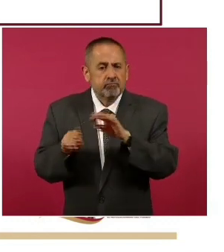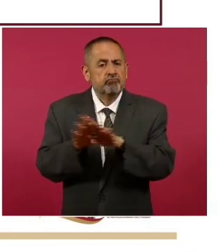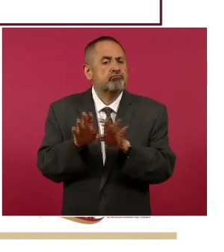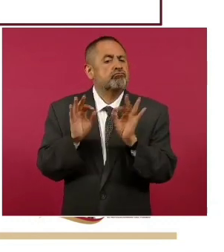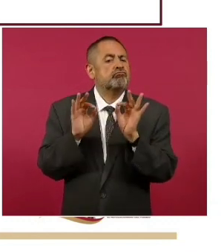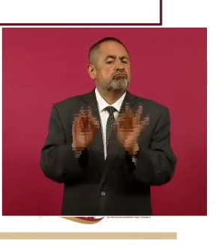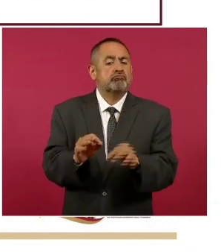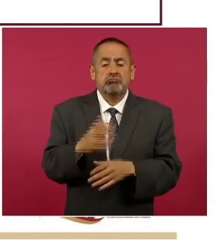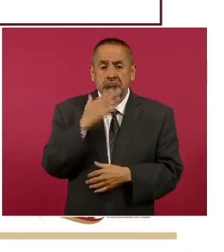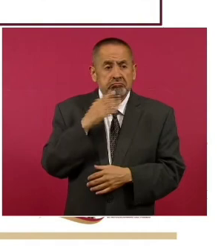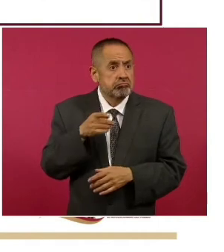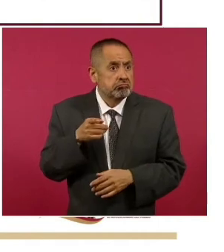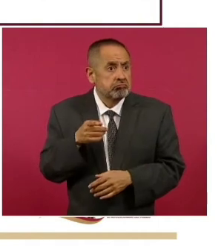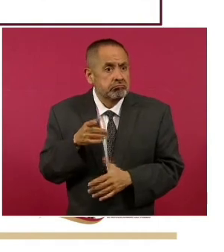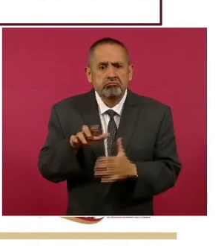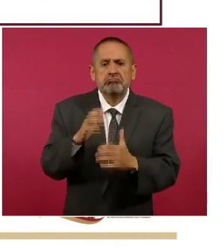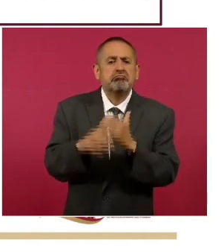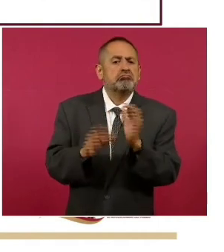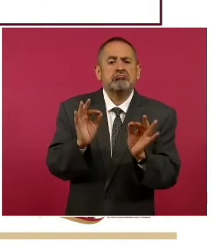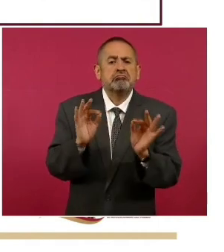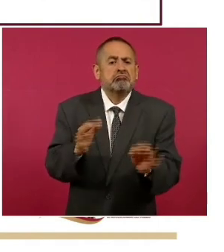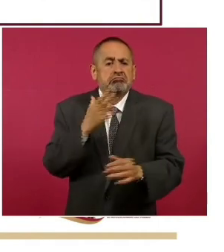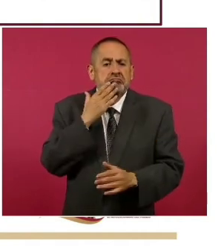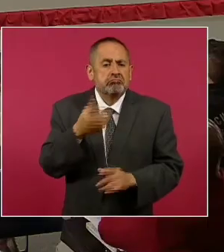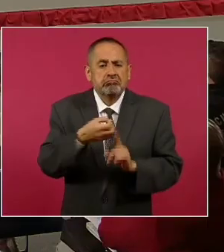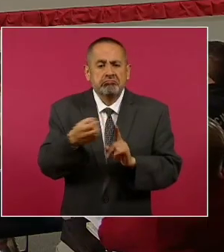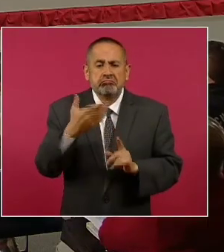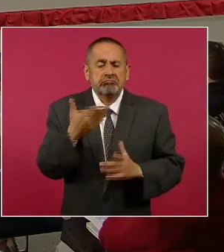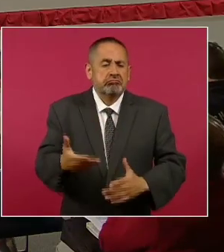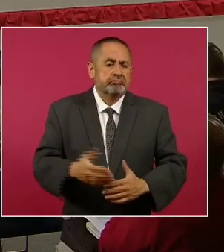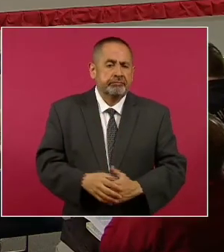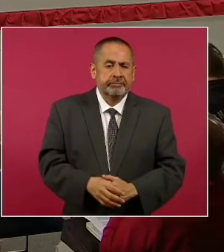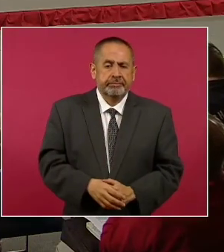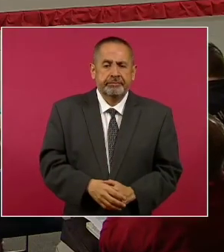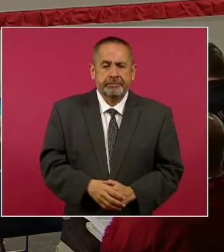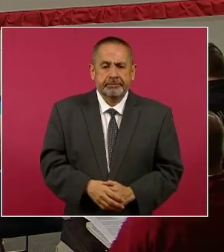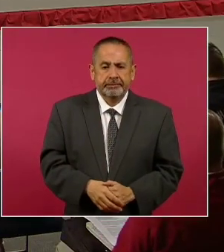este tipo de tecnología. Adelante, por favor.